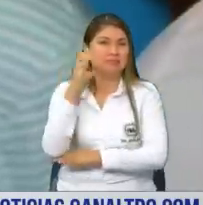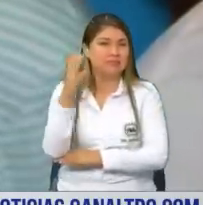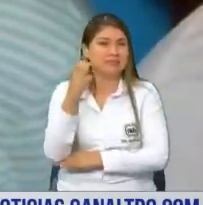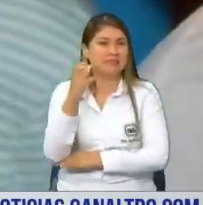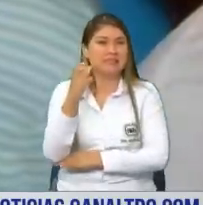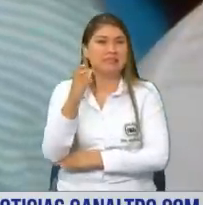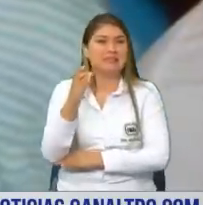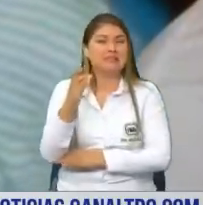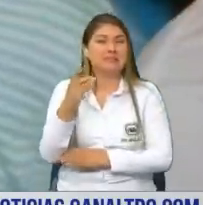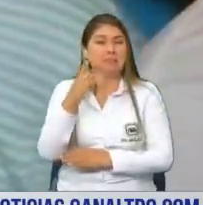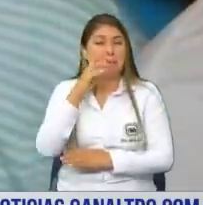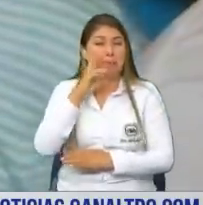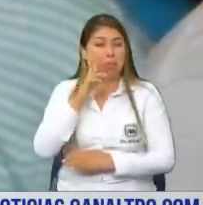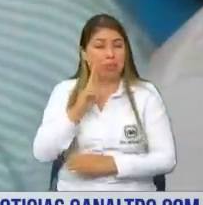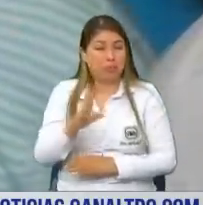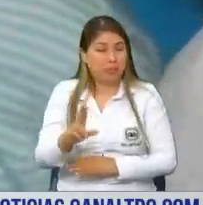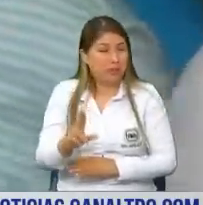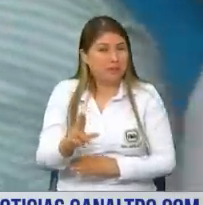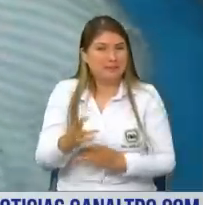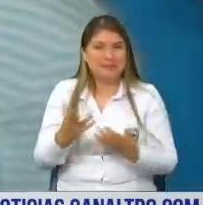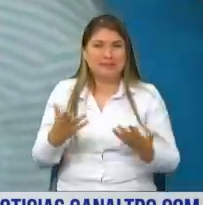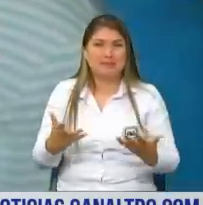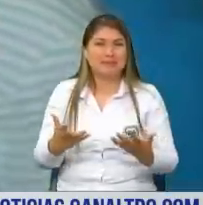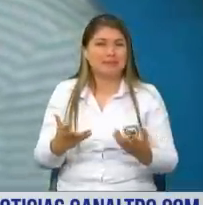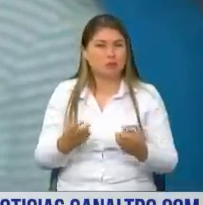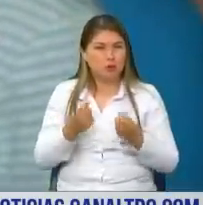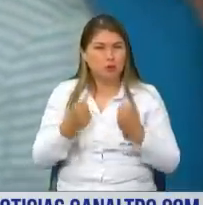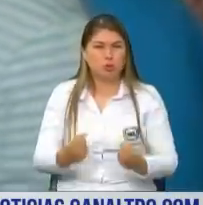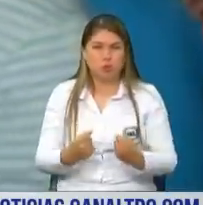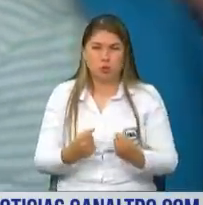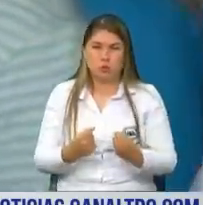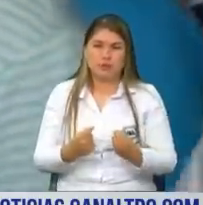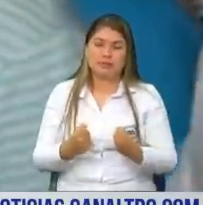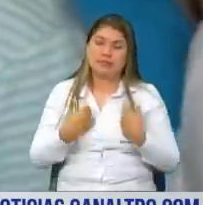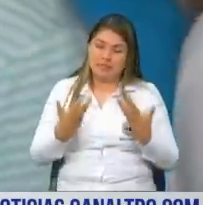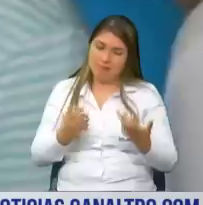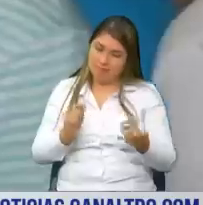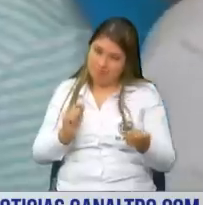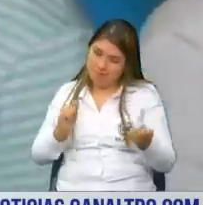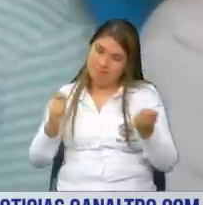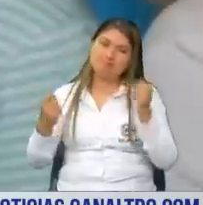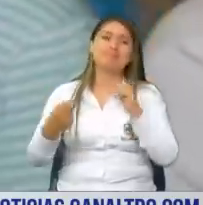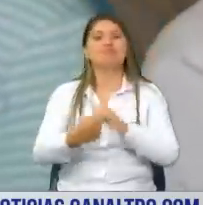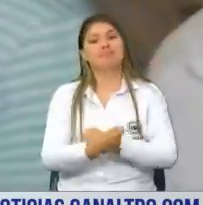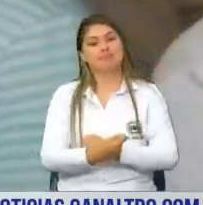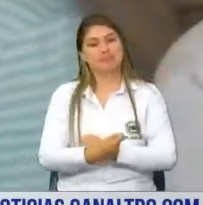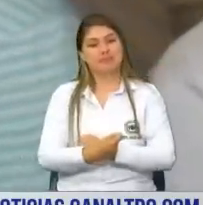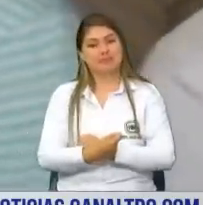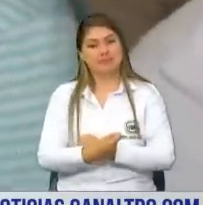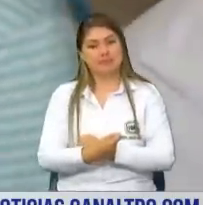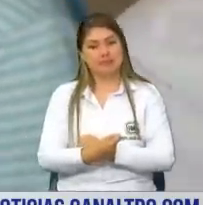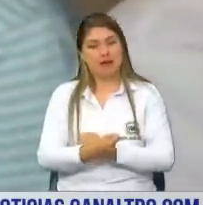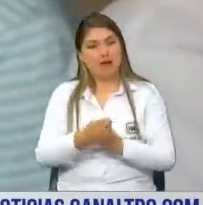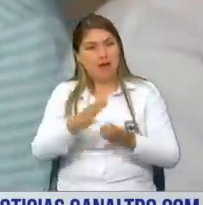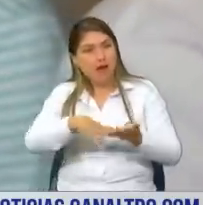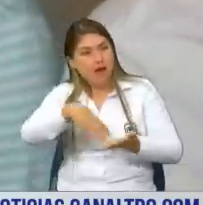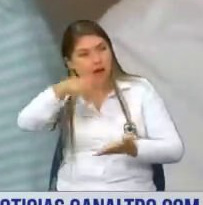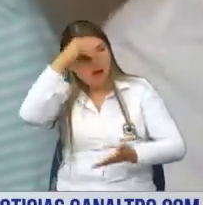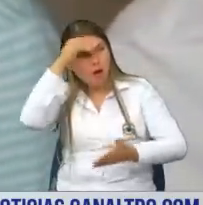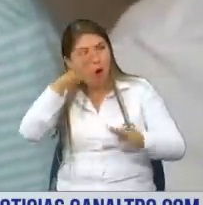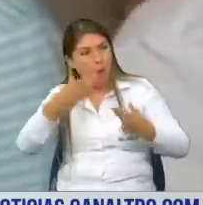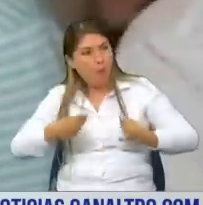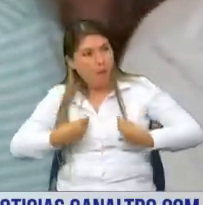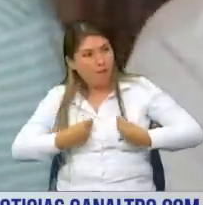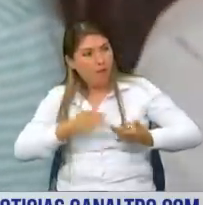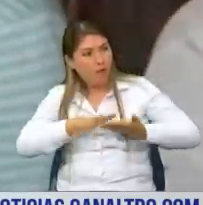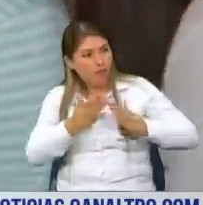muy acartonada muy muy dura queremos cambiar ese esquema a partir de aprender de cómo vivir